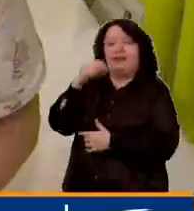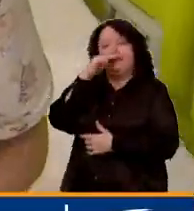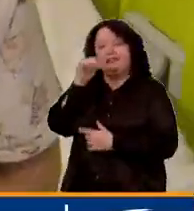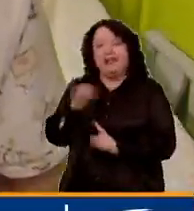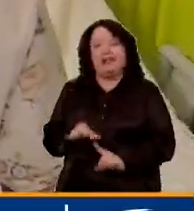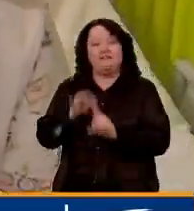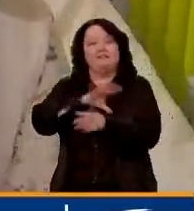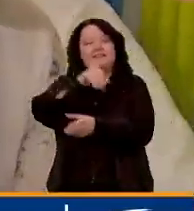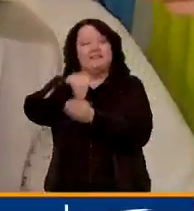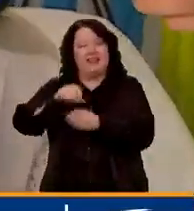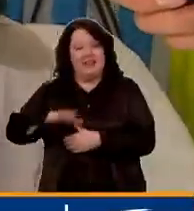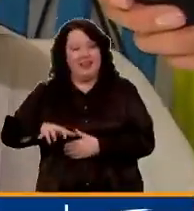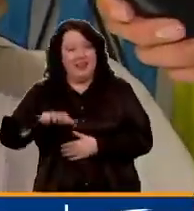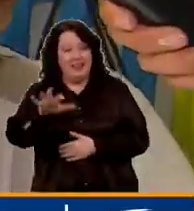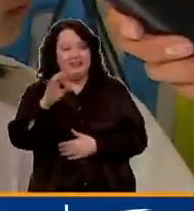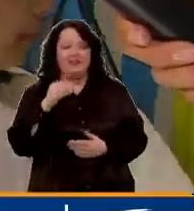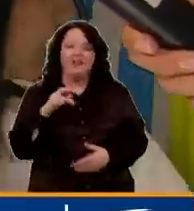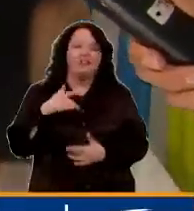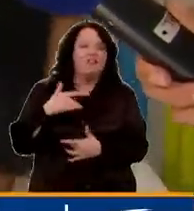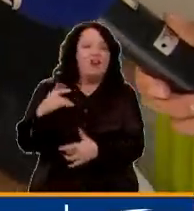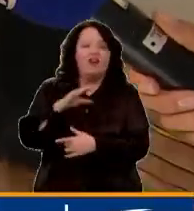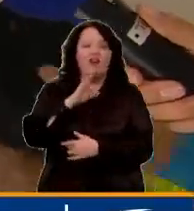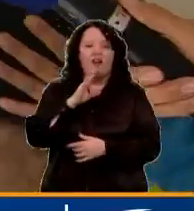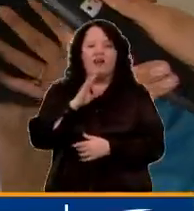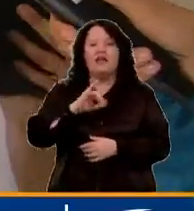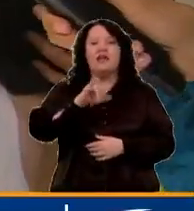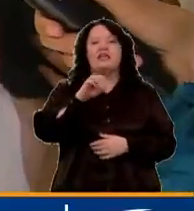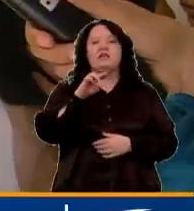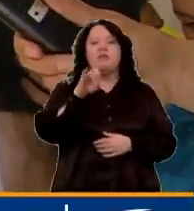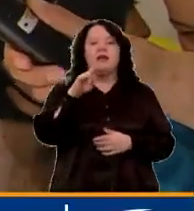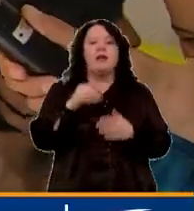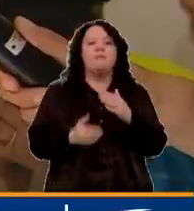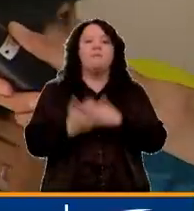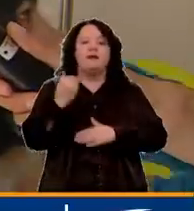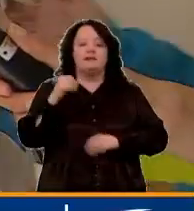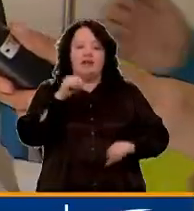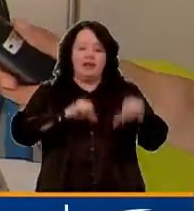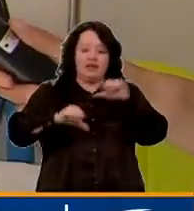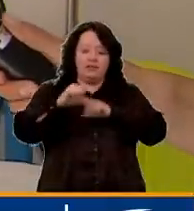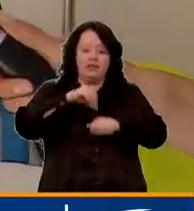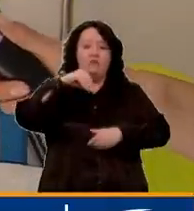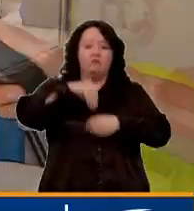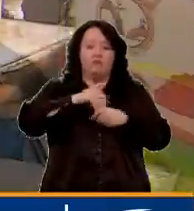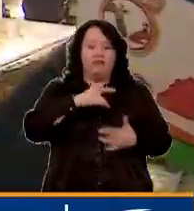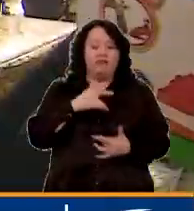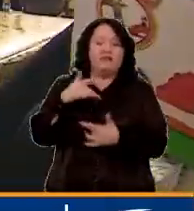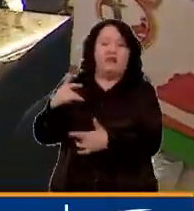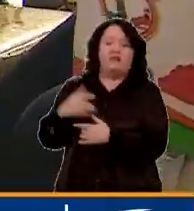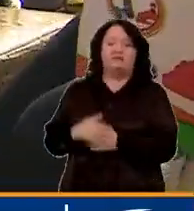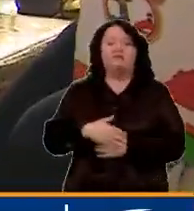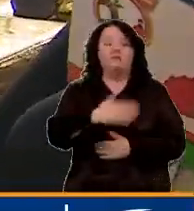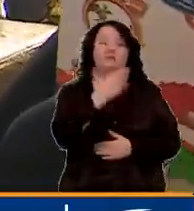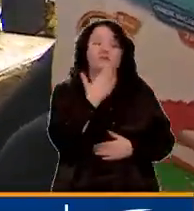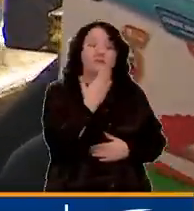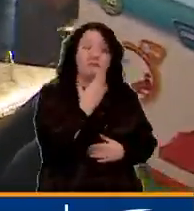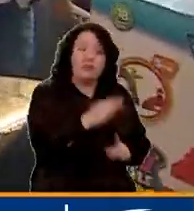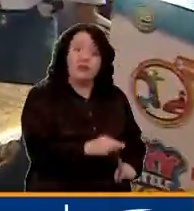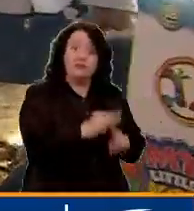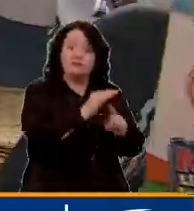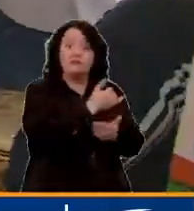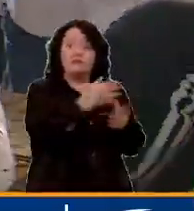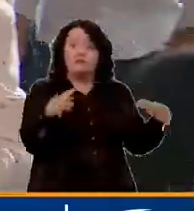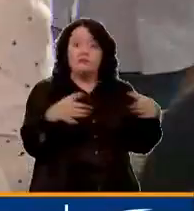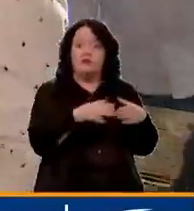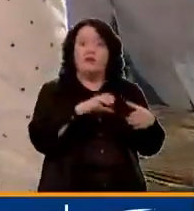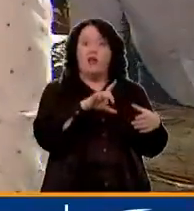especial del cancerológico. ¿A quién se lo donaste? A Jimena, que estaba empezando su tratamiento de quimio. También un agradecimiento muy especial a la gente de I Love Crepe,